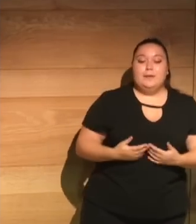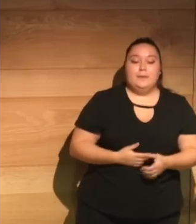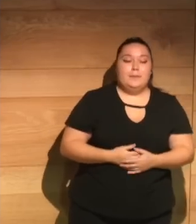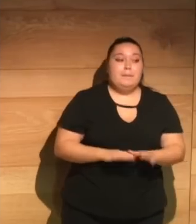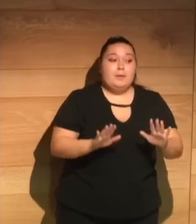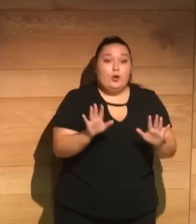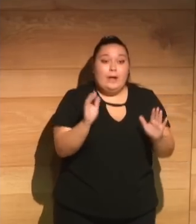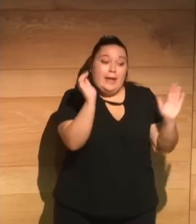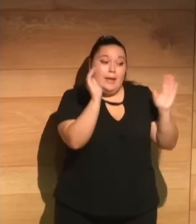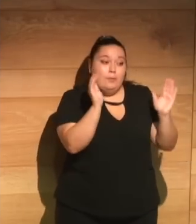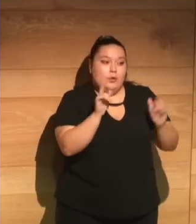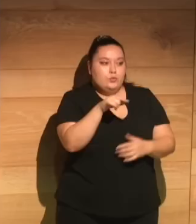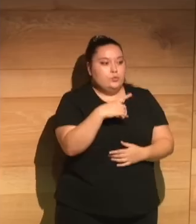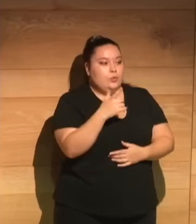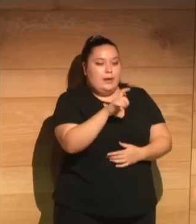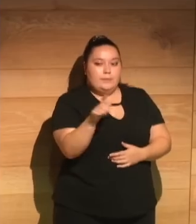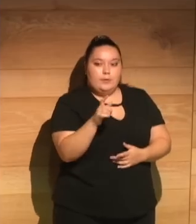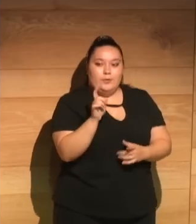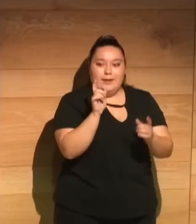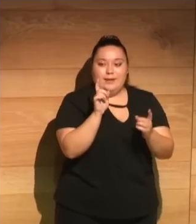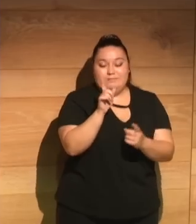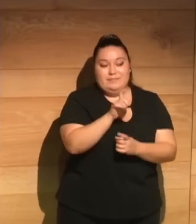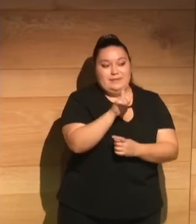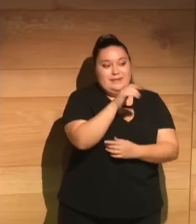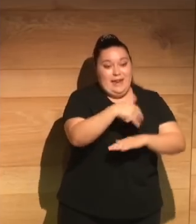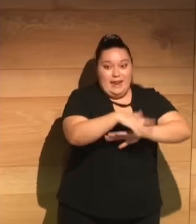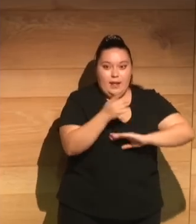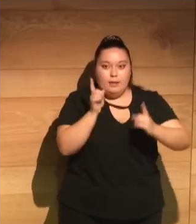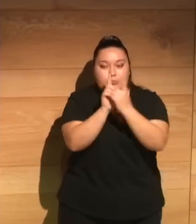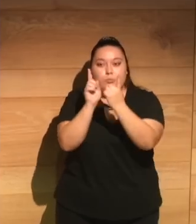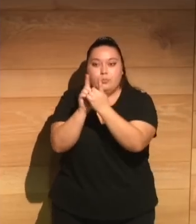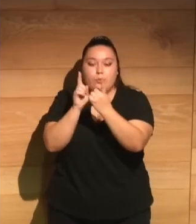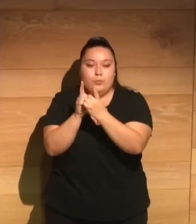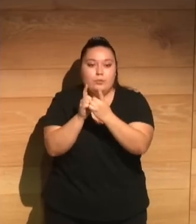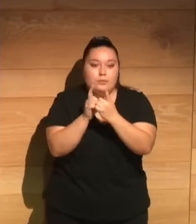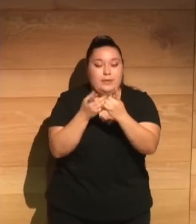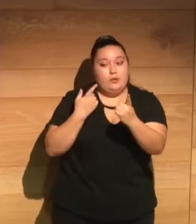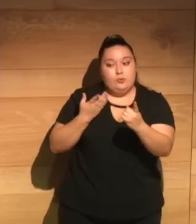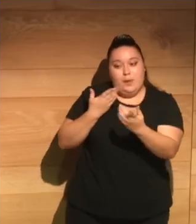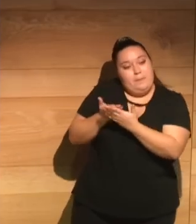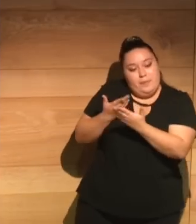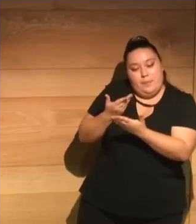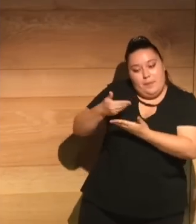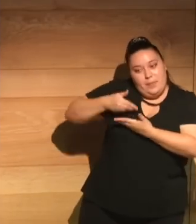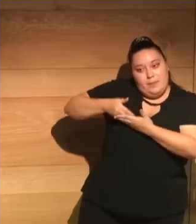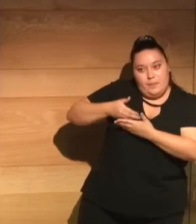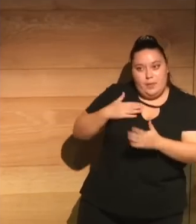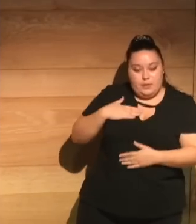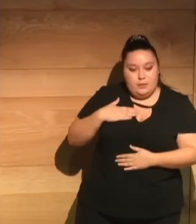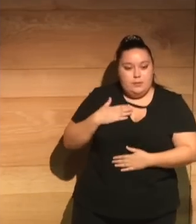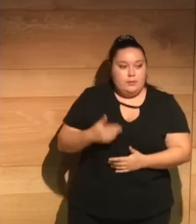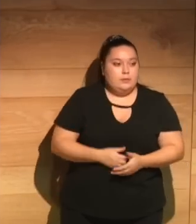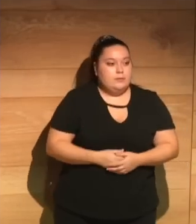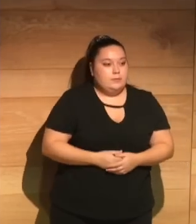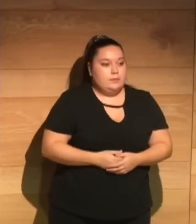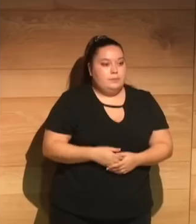esta época... ¿Tú te haces selfies con la gente que te encuentras por la calle? Muchísimos. Normalmente a petición de ellos. Pero él